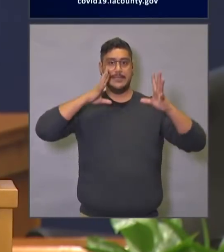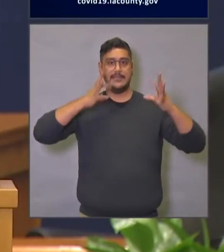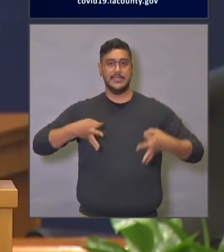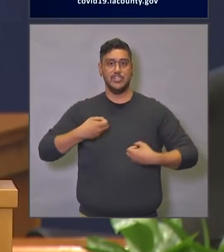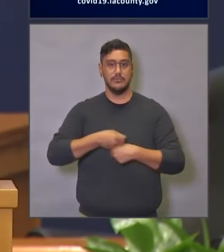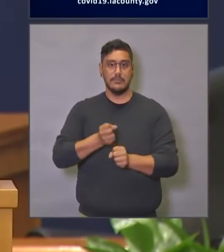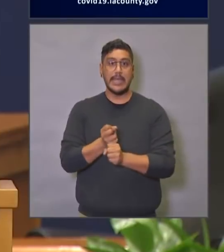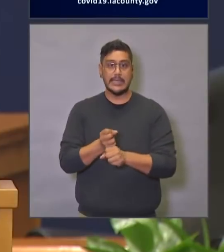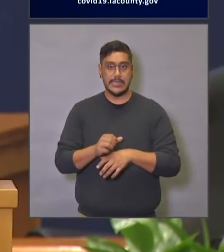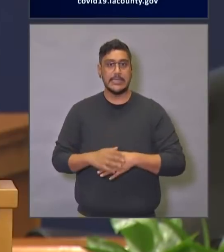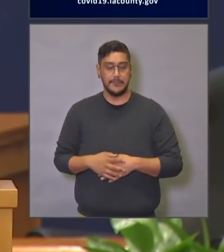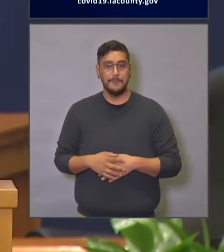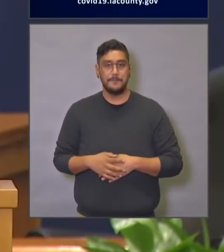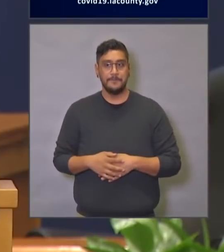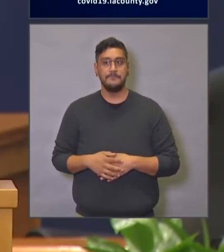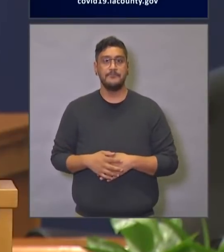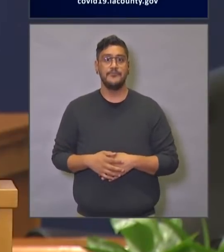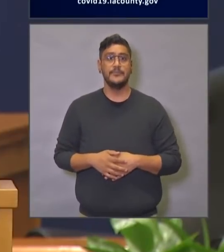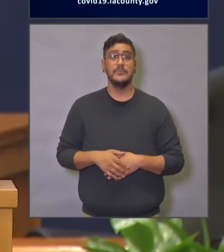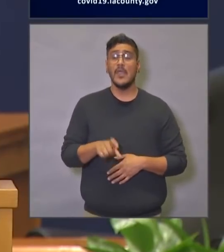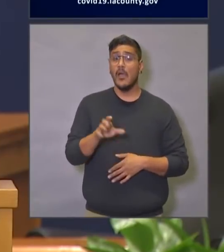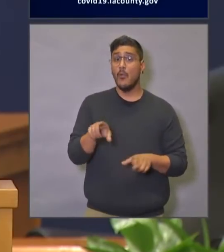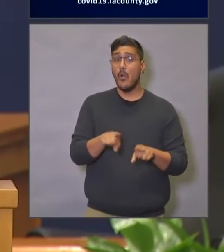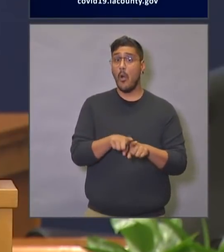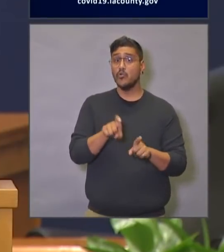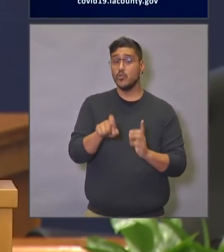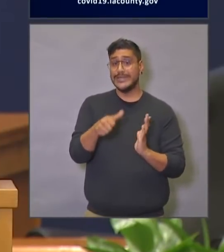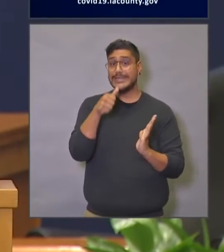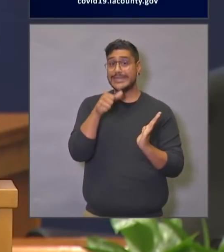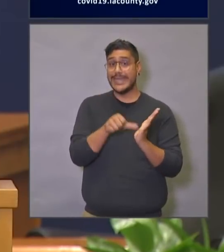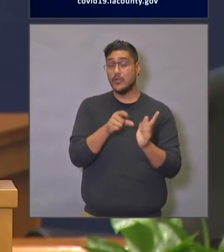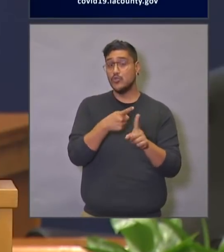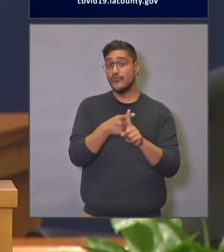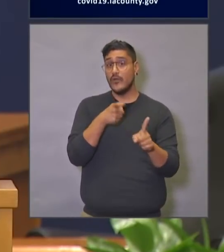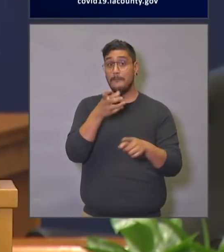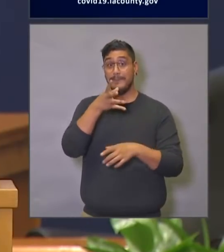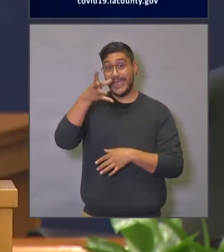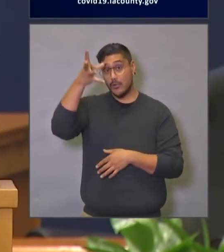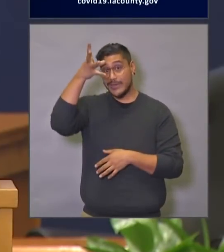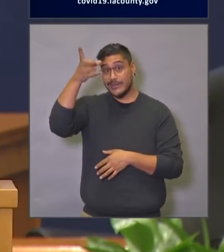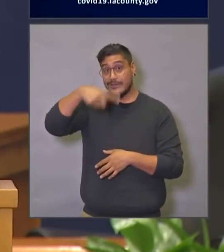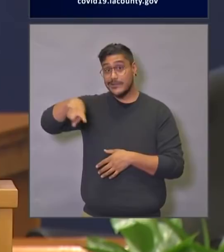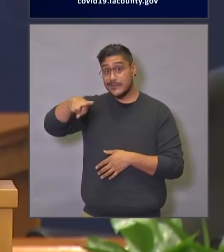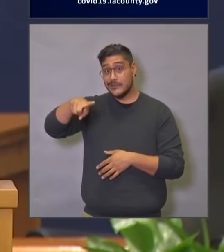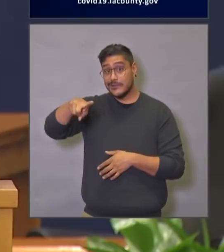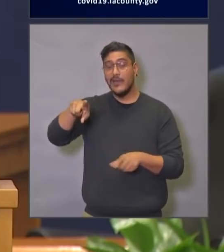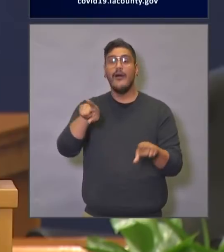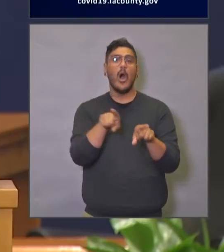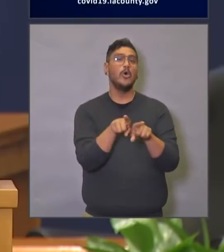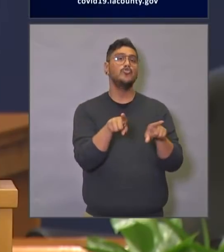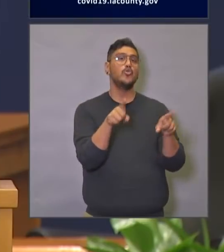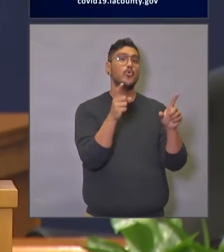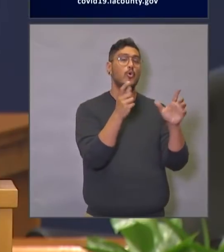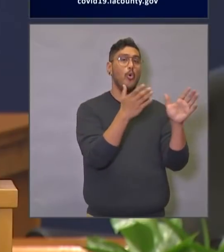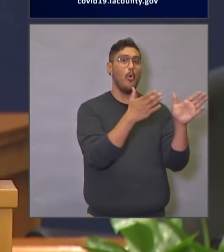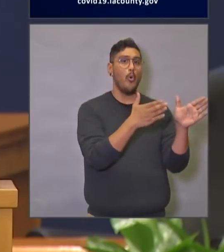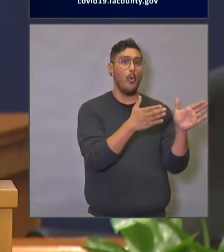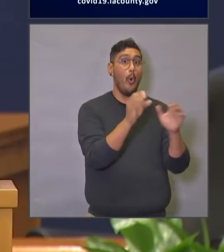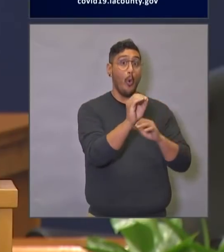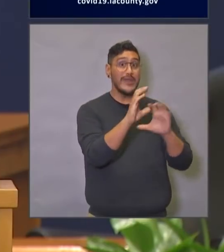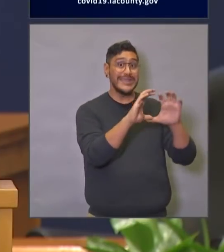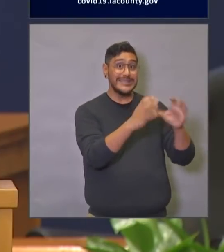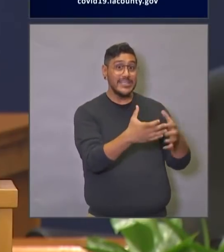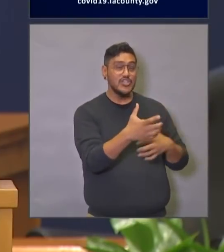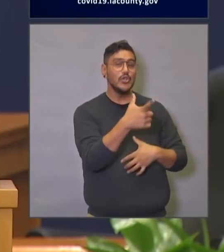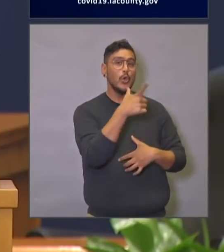También necesitaríamos cartas de organizaciones de padres que están en la escuela, igual que de organizaciones comunitarias que apoyan la